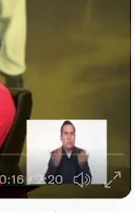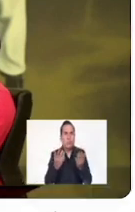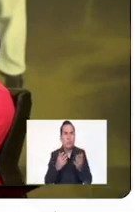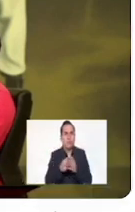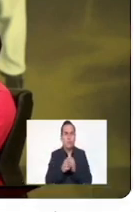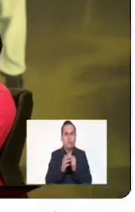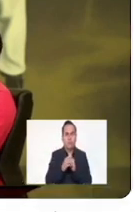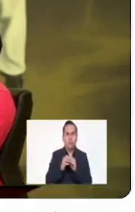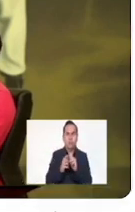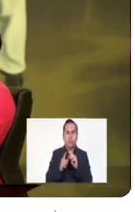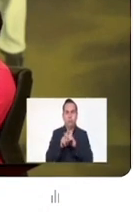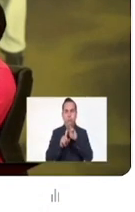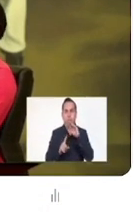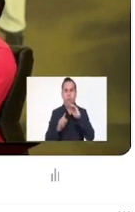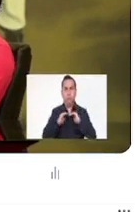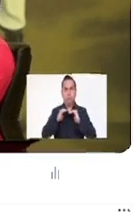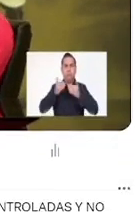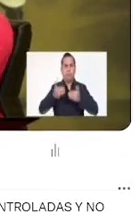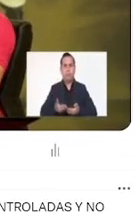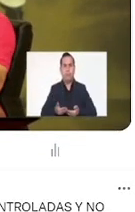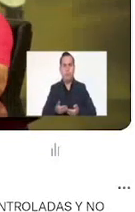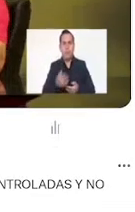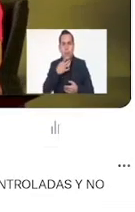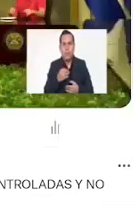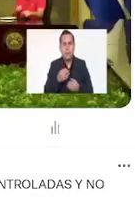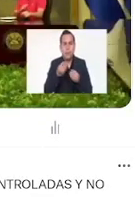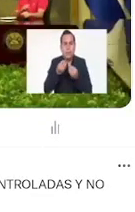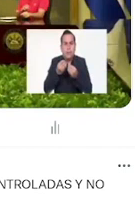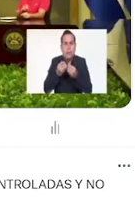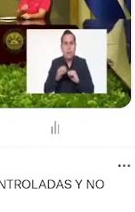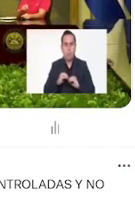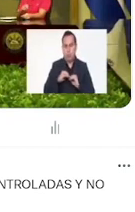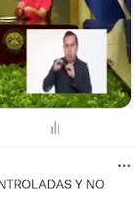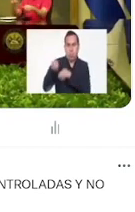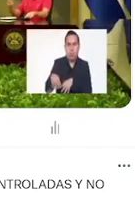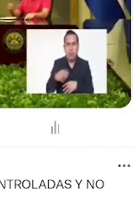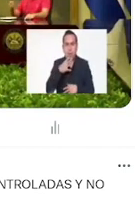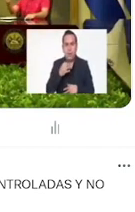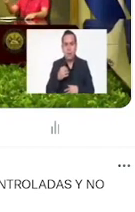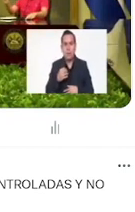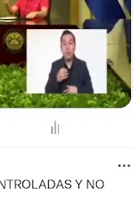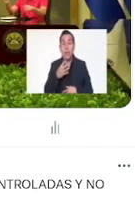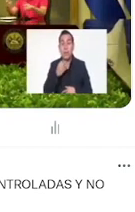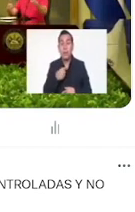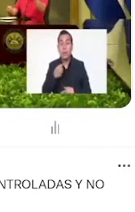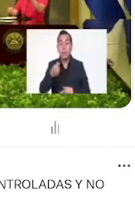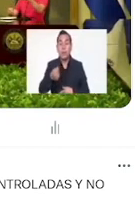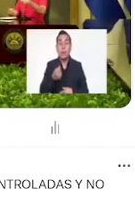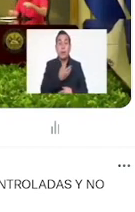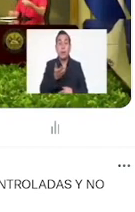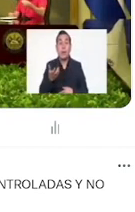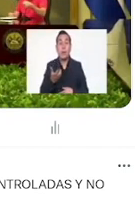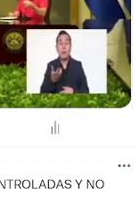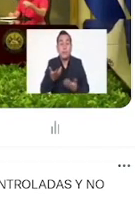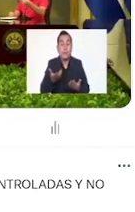su... Estaba embarazada y que le hicimos perder su bebé. Y hasta sacaron una señora que hasta le dan el dinero y agarra el